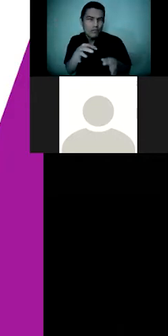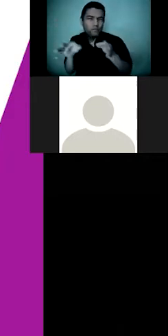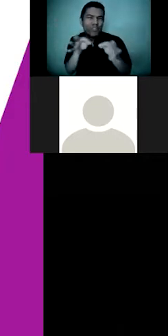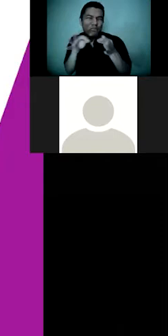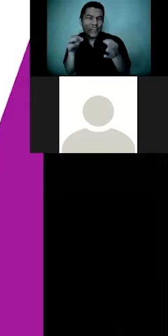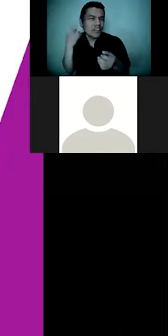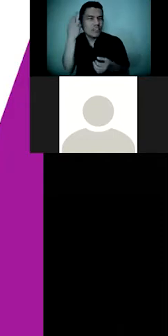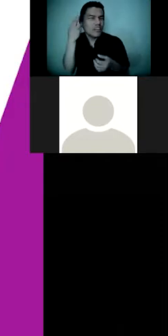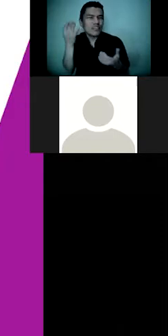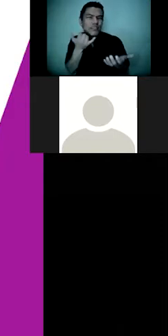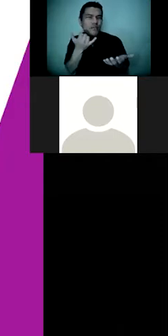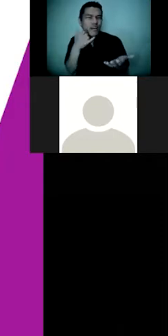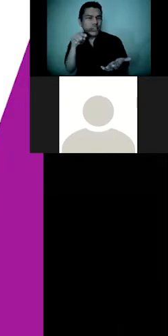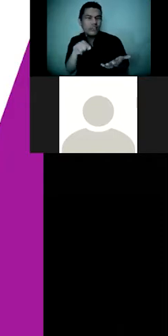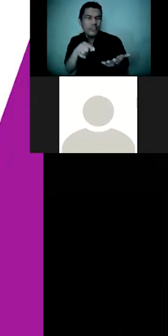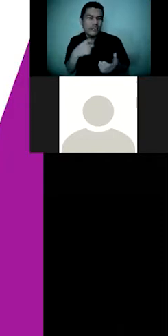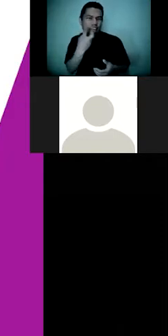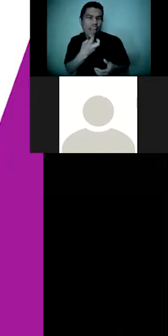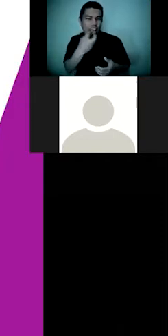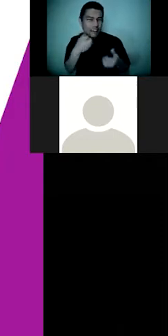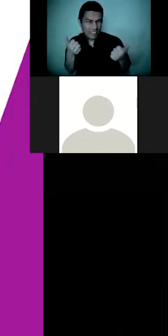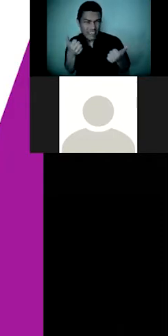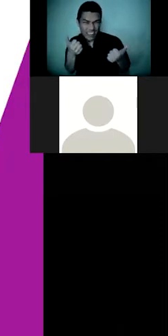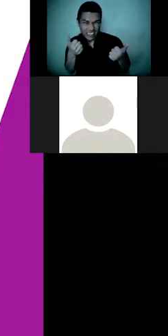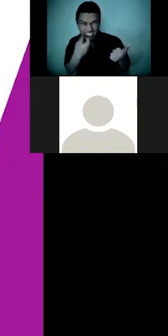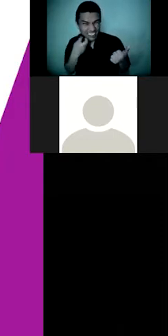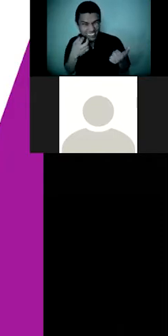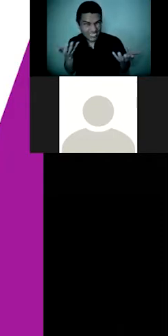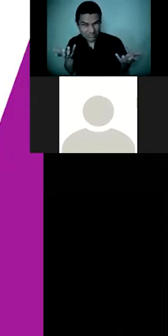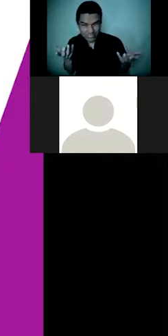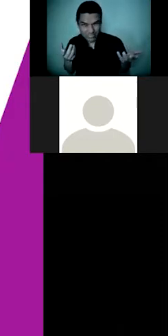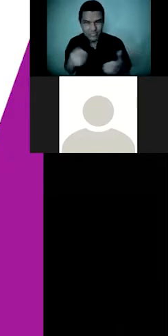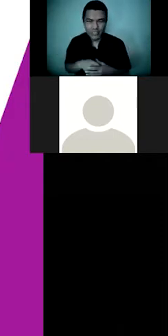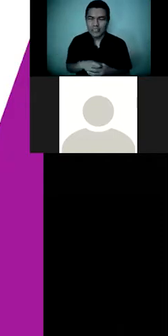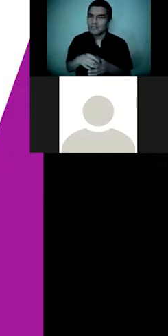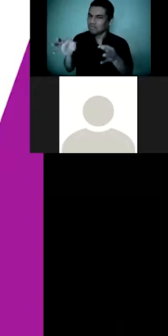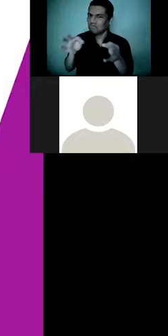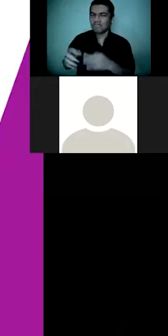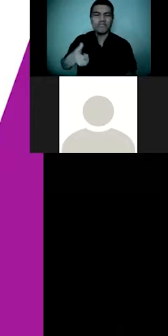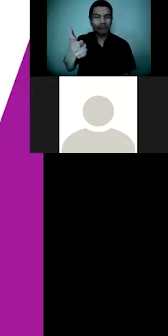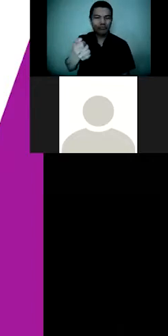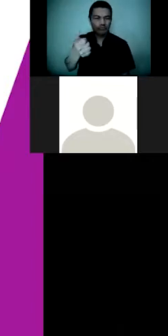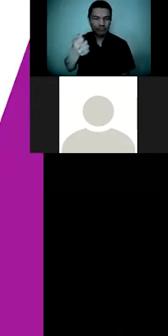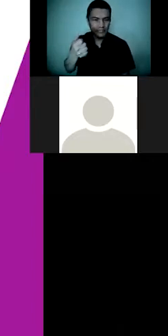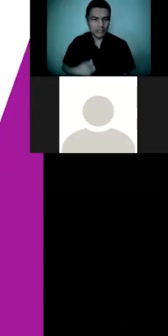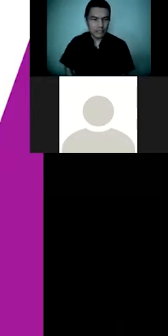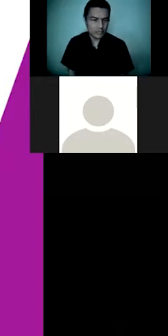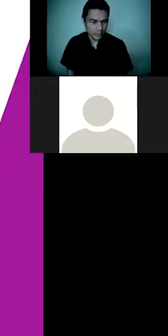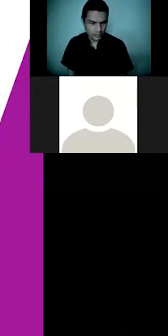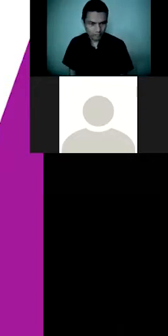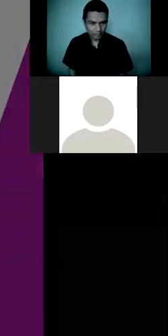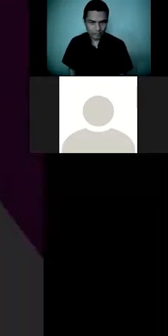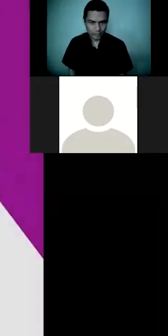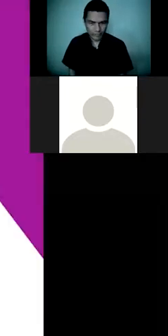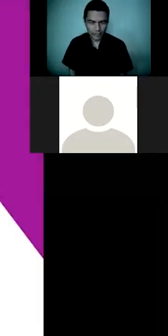clínico. Ahora yo voy a explicar las razones por qué está mal eso, ¿sí? ¿Está bien eso? No, yo les voy a explicar por qué. Pase,